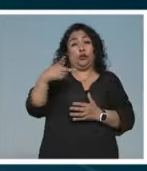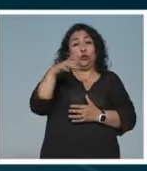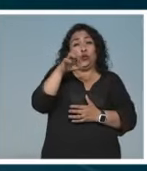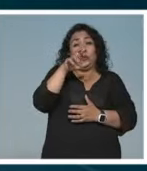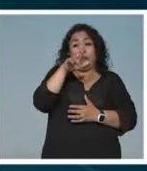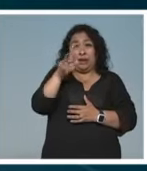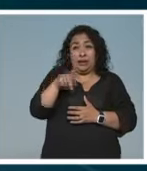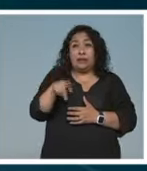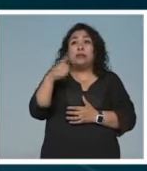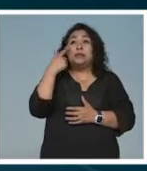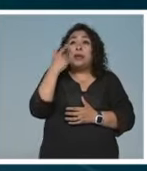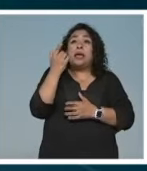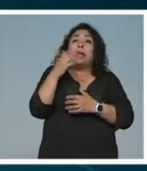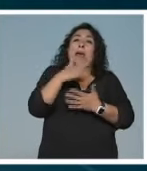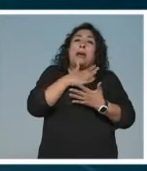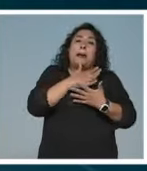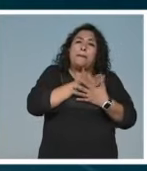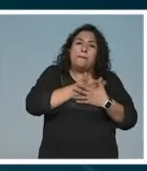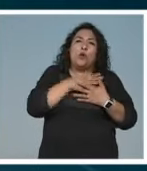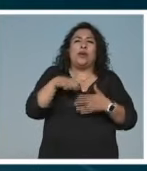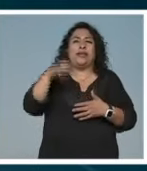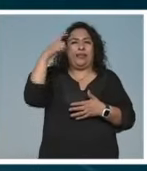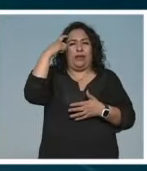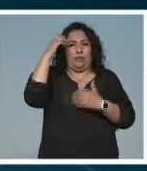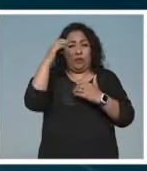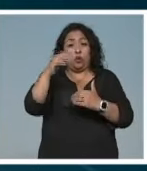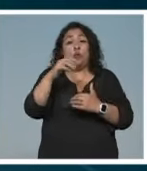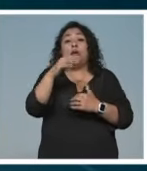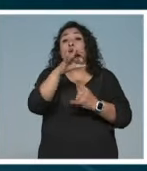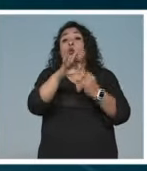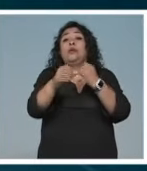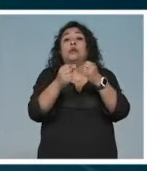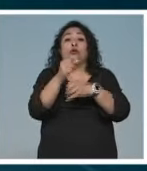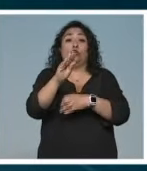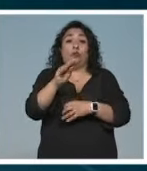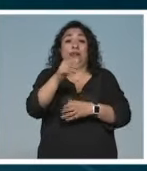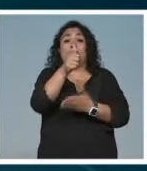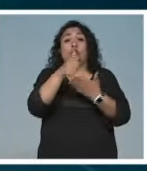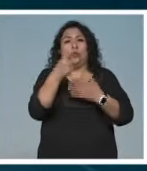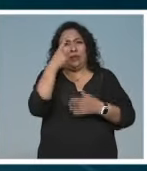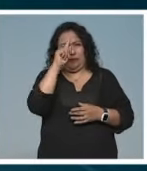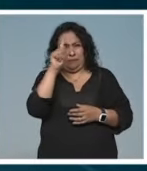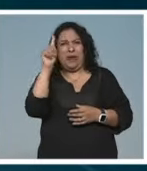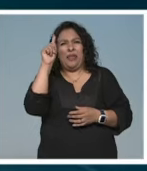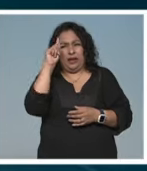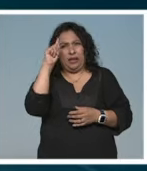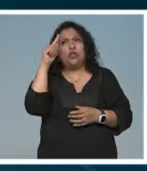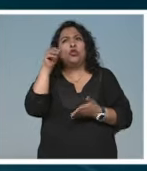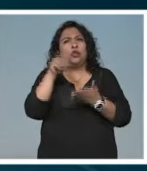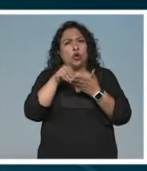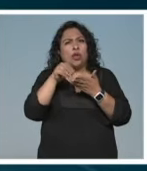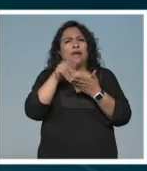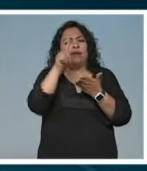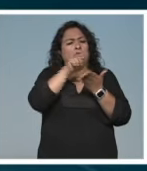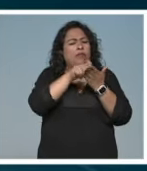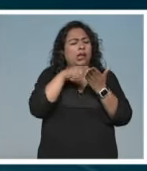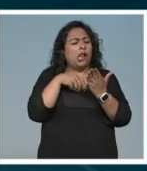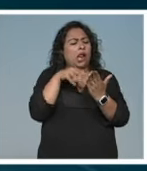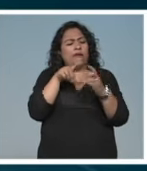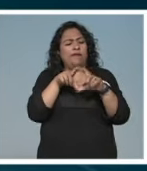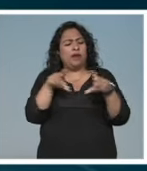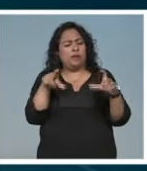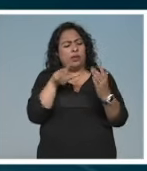en el que exploraba el amor en la edad madura. A finales de los años 90, en la ciudad de Madrid, cuando todavía lo trabajaba, leyó un